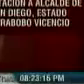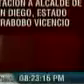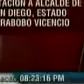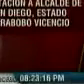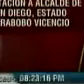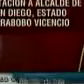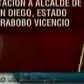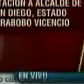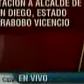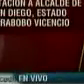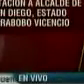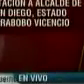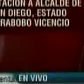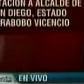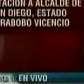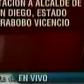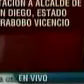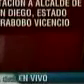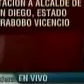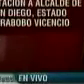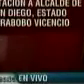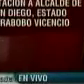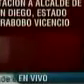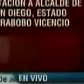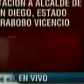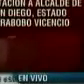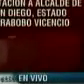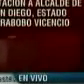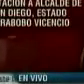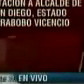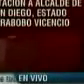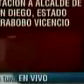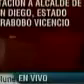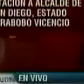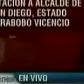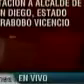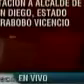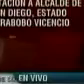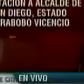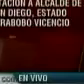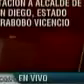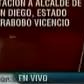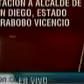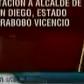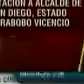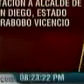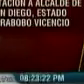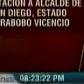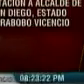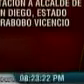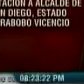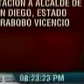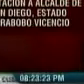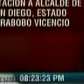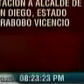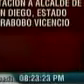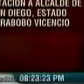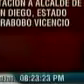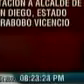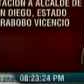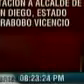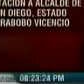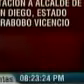acordó convocar al alcalde del municipio de San Diego del estado Carabobo, Vicenzo Escarano Espiso, y a Salvatore